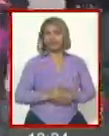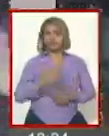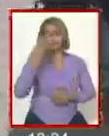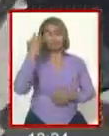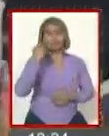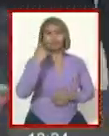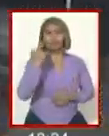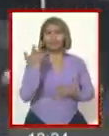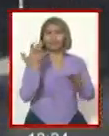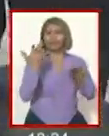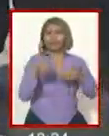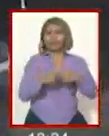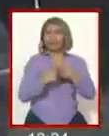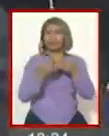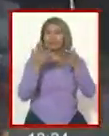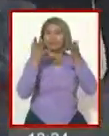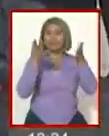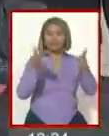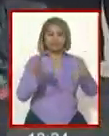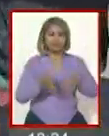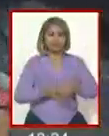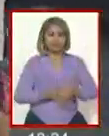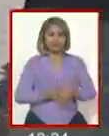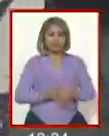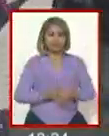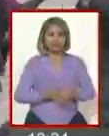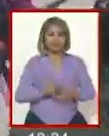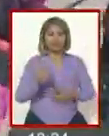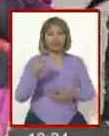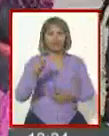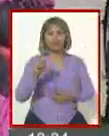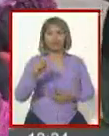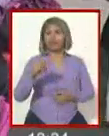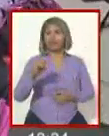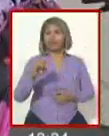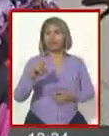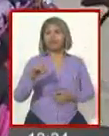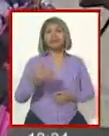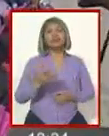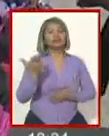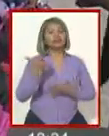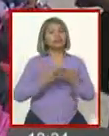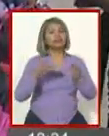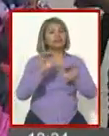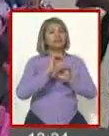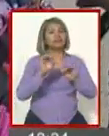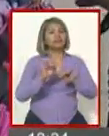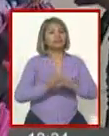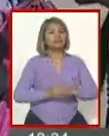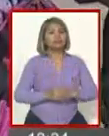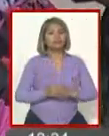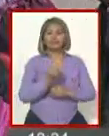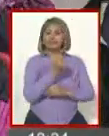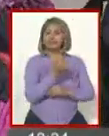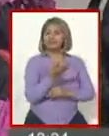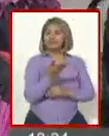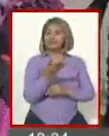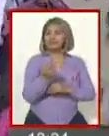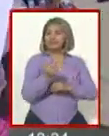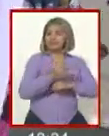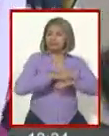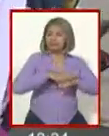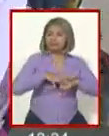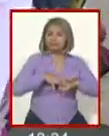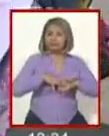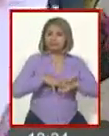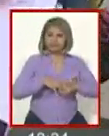ni haciéndolo curar, porque miren, este estado es lo que me lo han dejado. Y Angélica, ¿qué dijo? Que él no tenía nada, que eran unas lesiones y unas raspaditas.